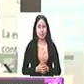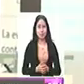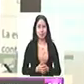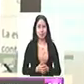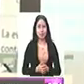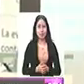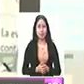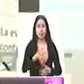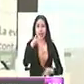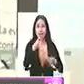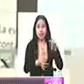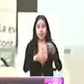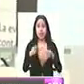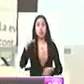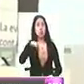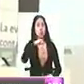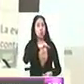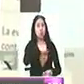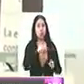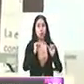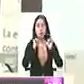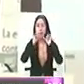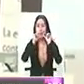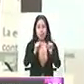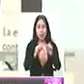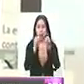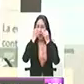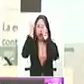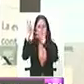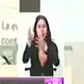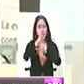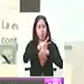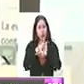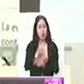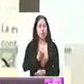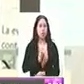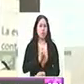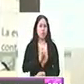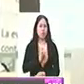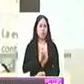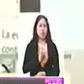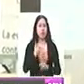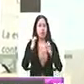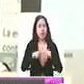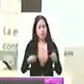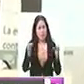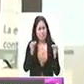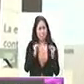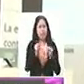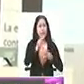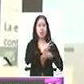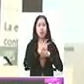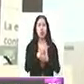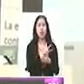Si nosotros mantenemos las condiciones de cuidado y las mejoramos aún más de las